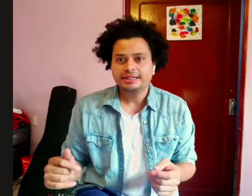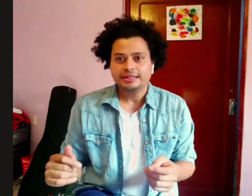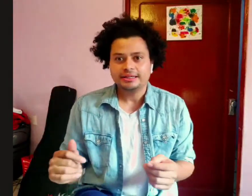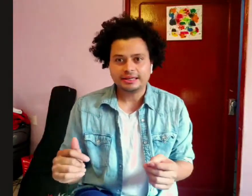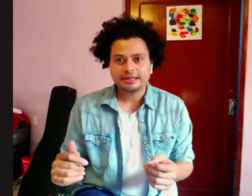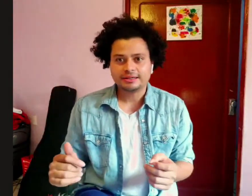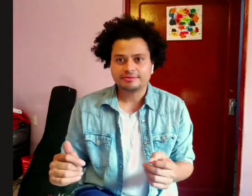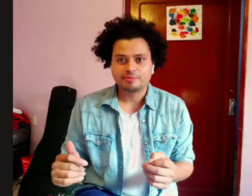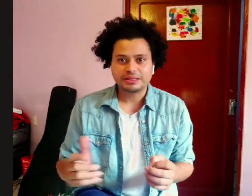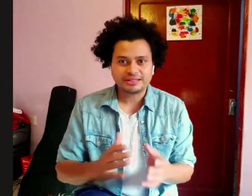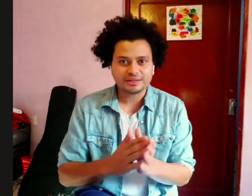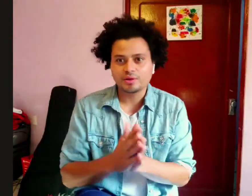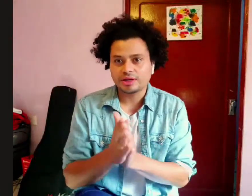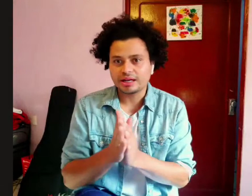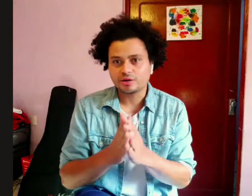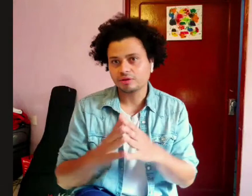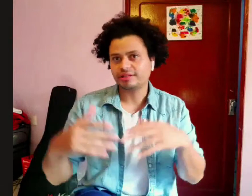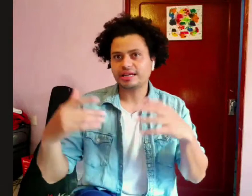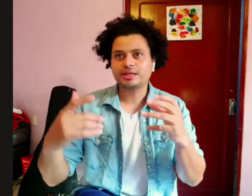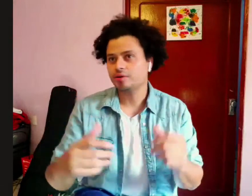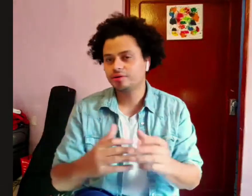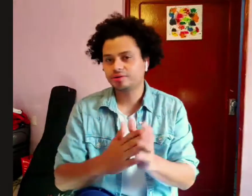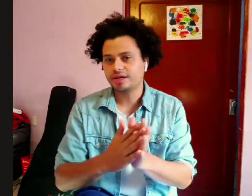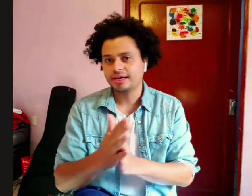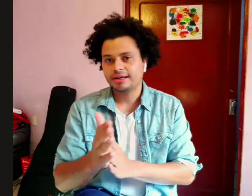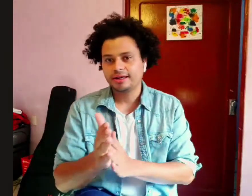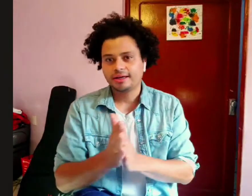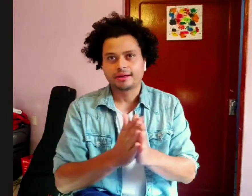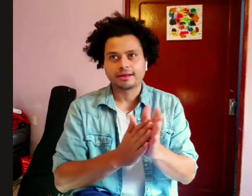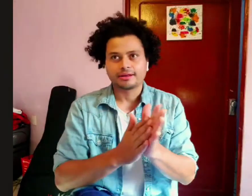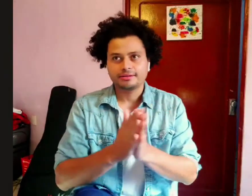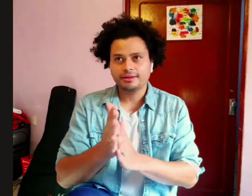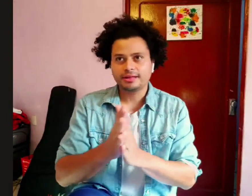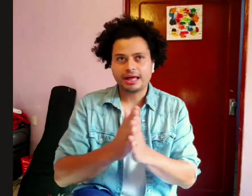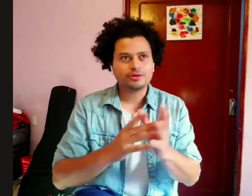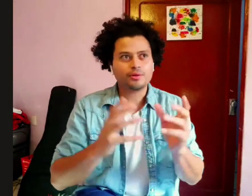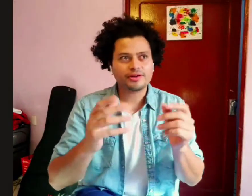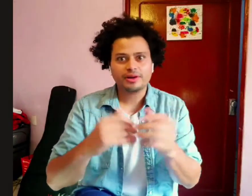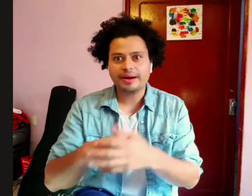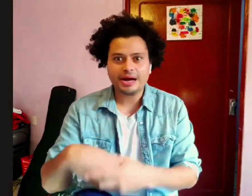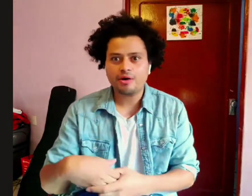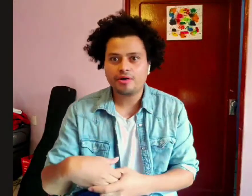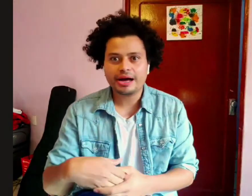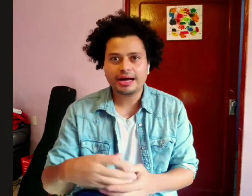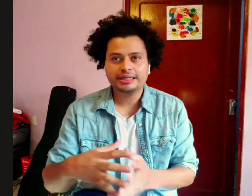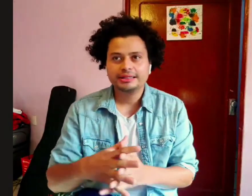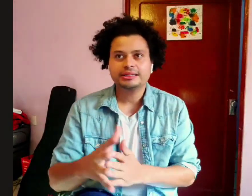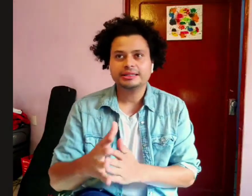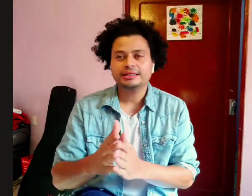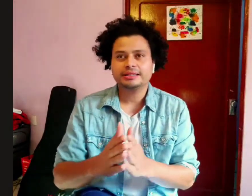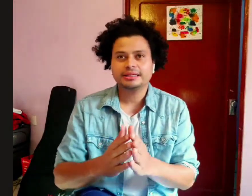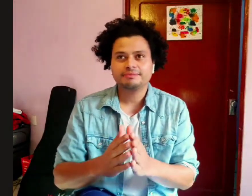grabar, pensando en el contenido, ¿no? O sea, ¿a dónde voy a filmar ahora?